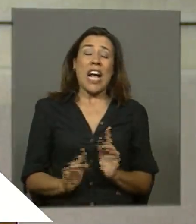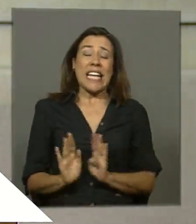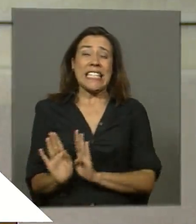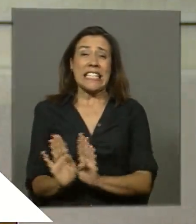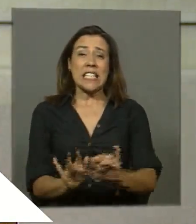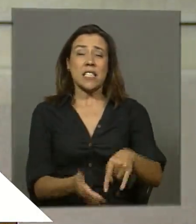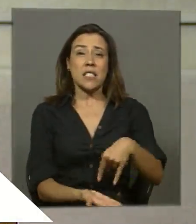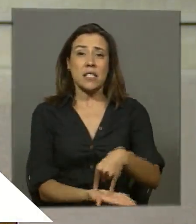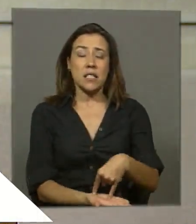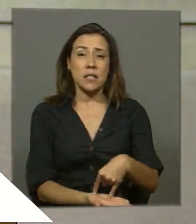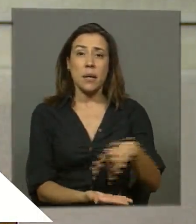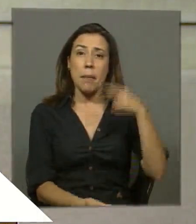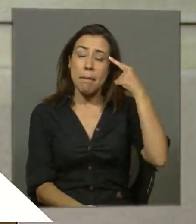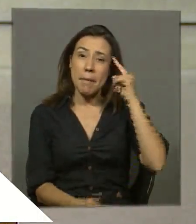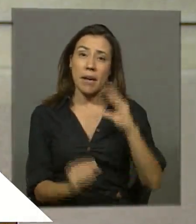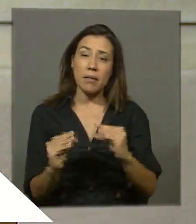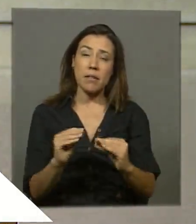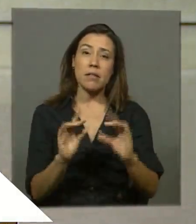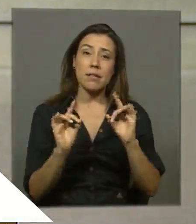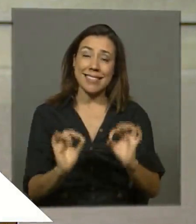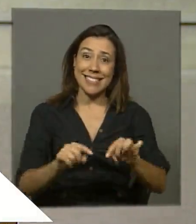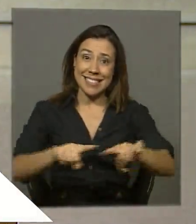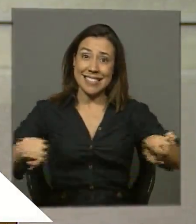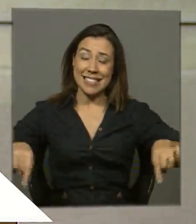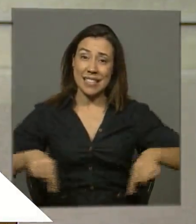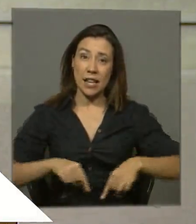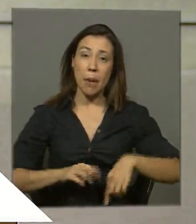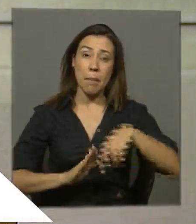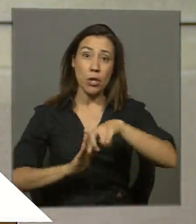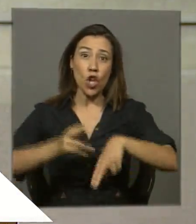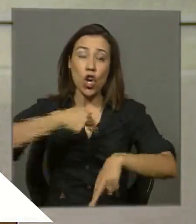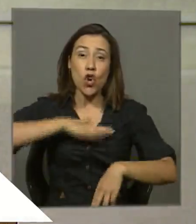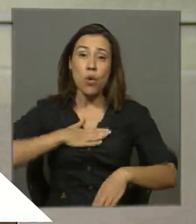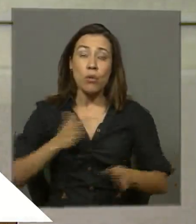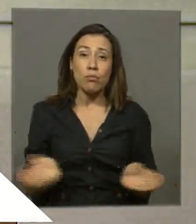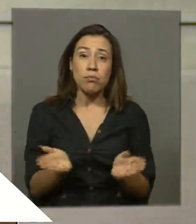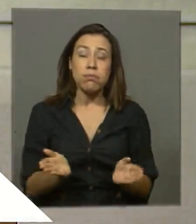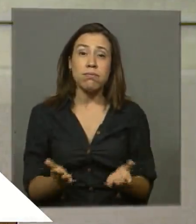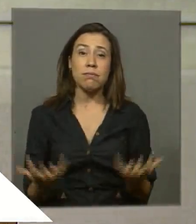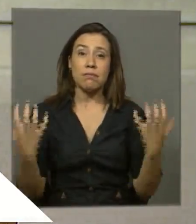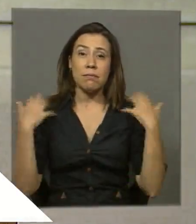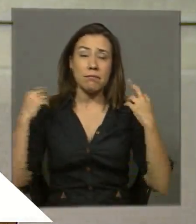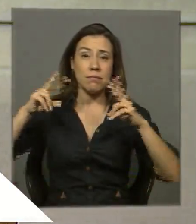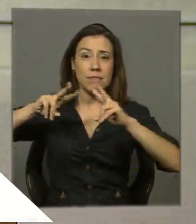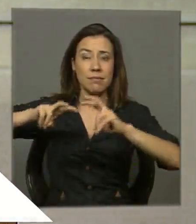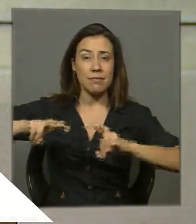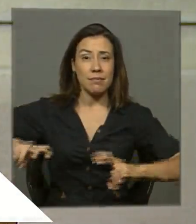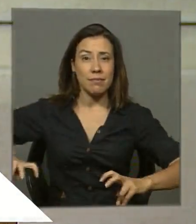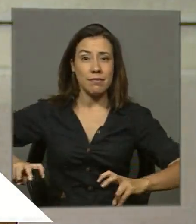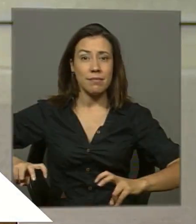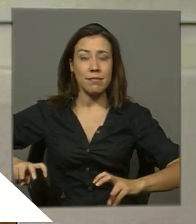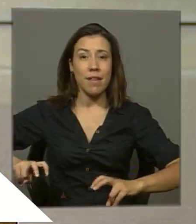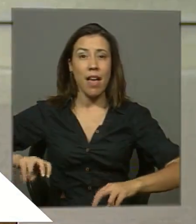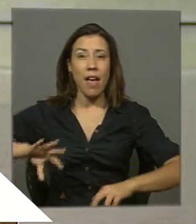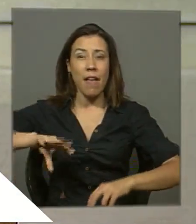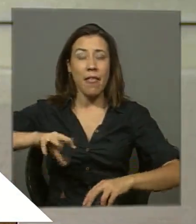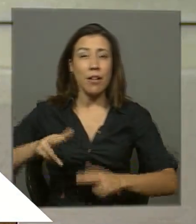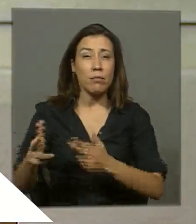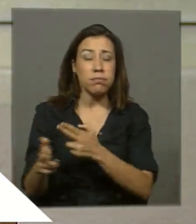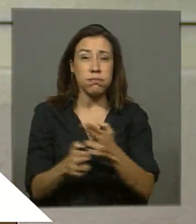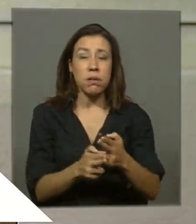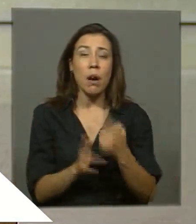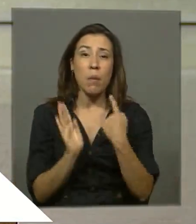corporación para discutir en sala una moción nuestra que potencia las facultades investigativas en delitos terroristas